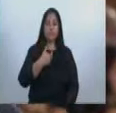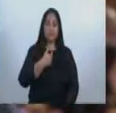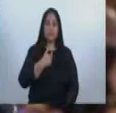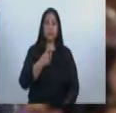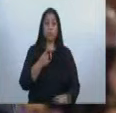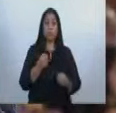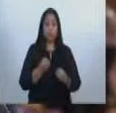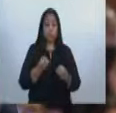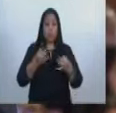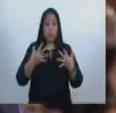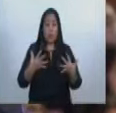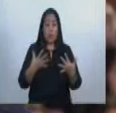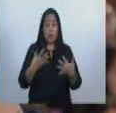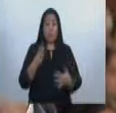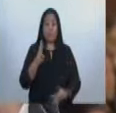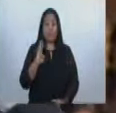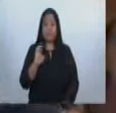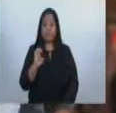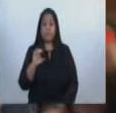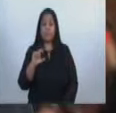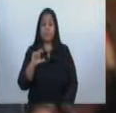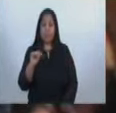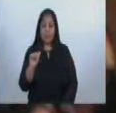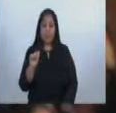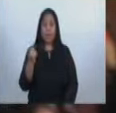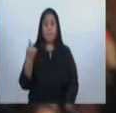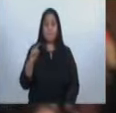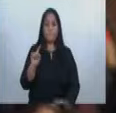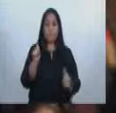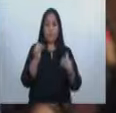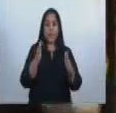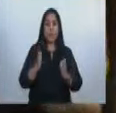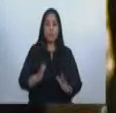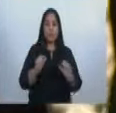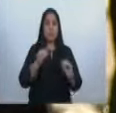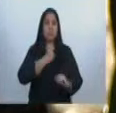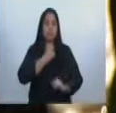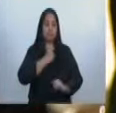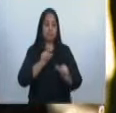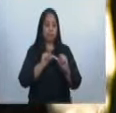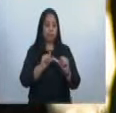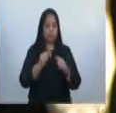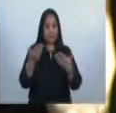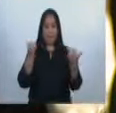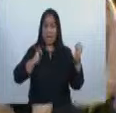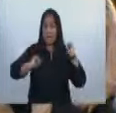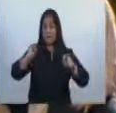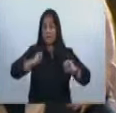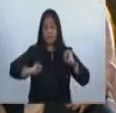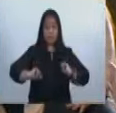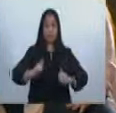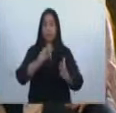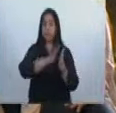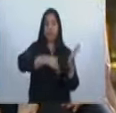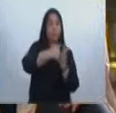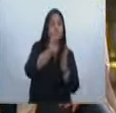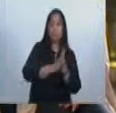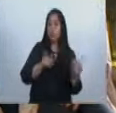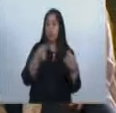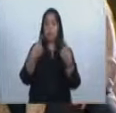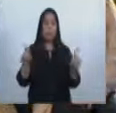número importante de becas para estudiantes que quieren seguir las artes eh pintura